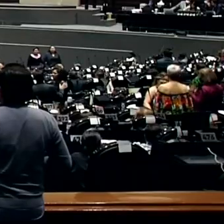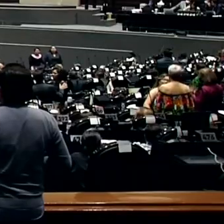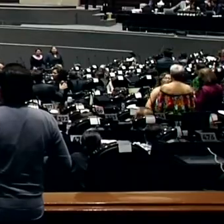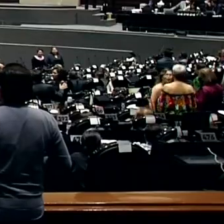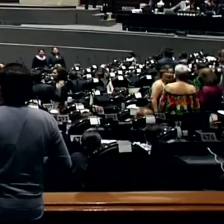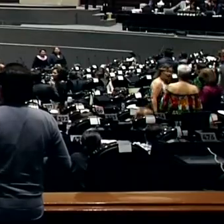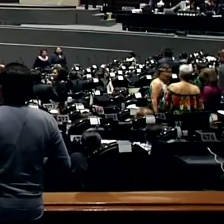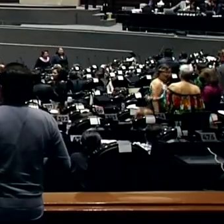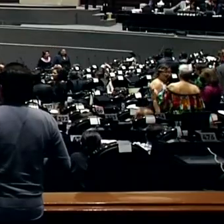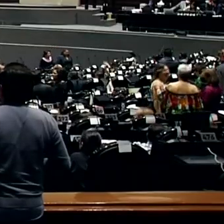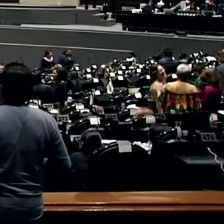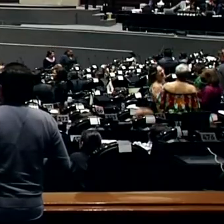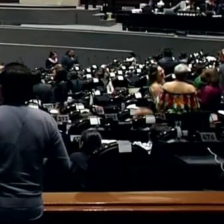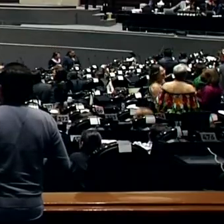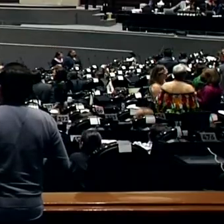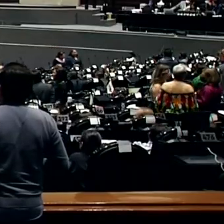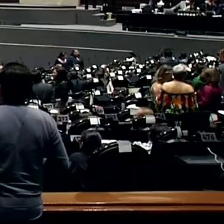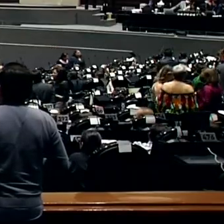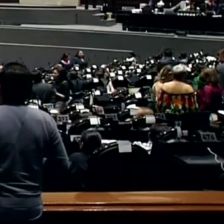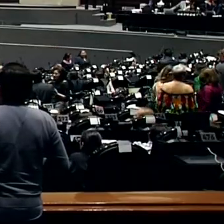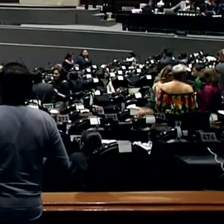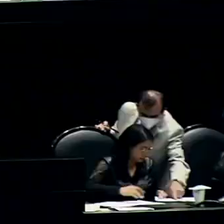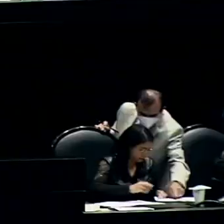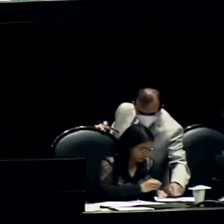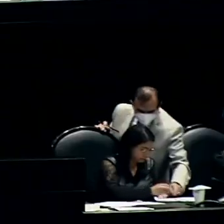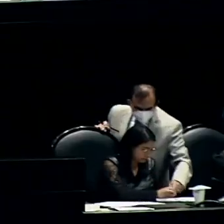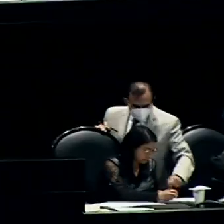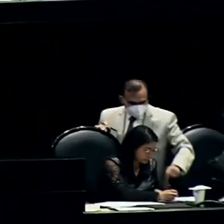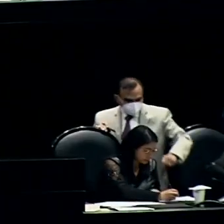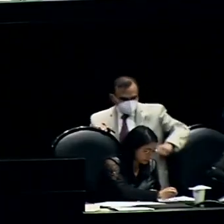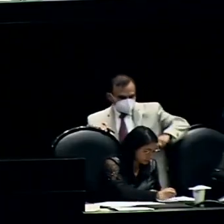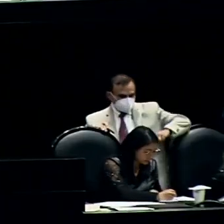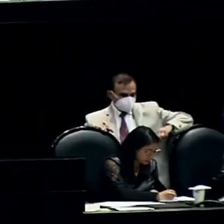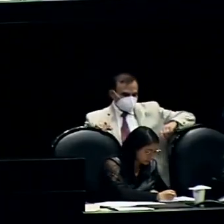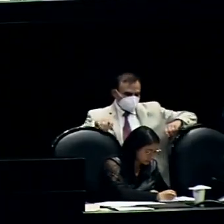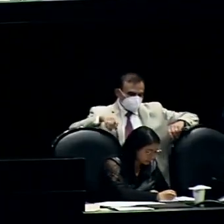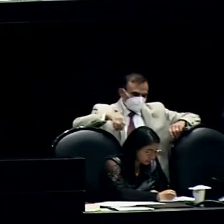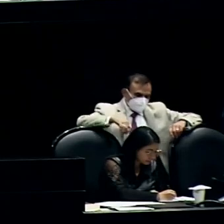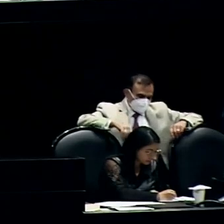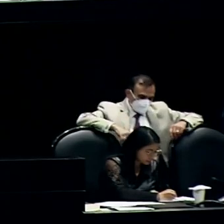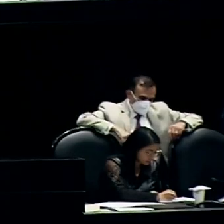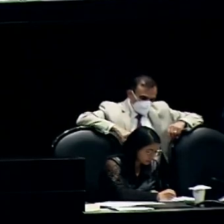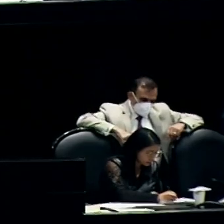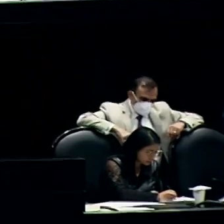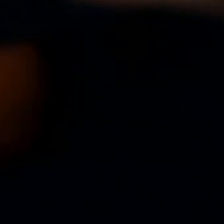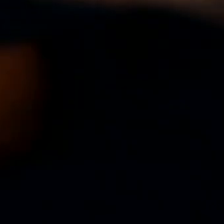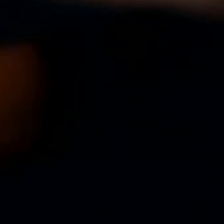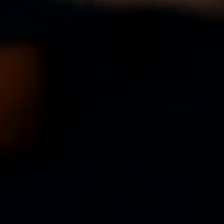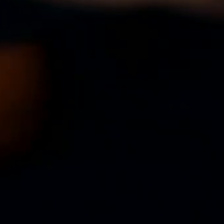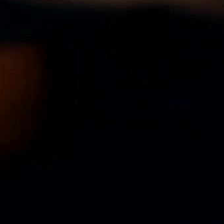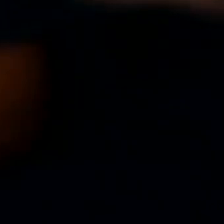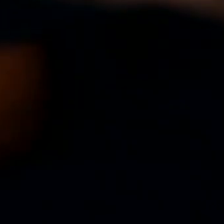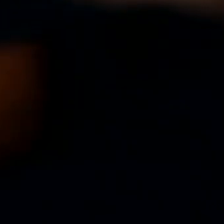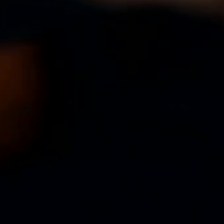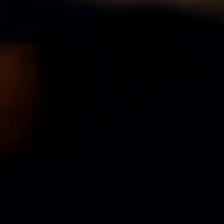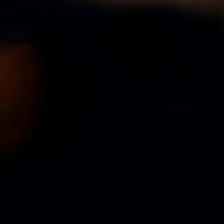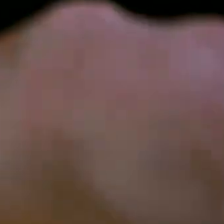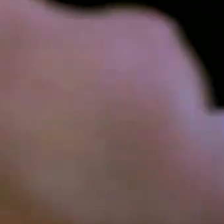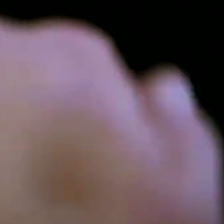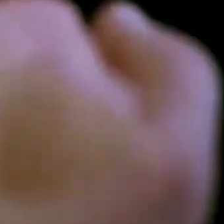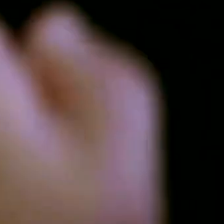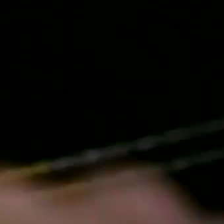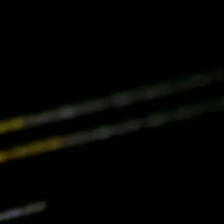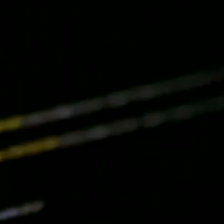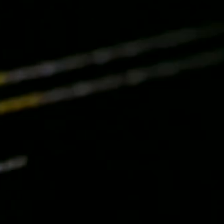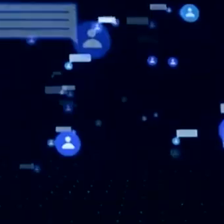de la defensa. López Obrador dijo que el hackeo no afecta a su gobierno, pues hay transparencia sobre las acciones que realiza el Ejército, la Marina y la